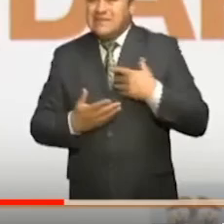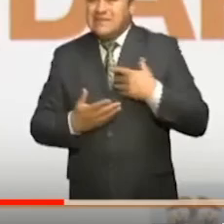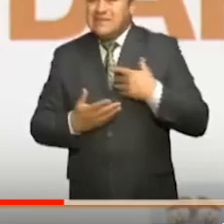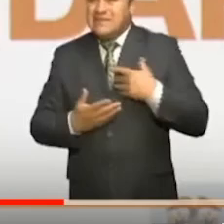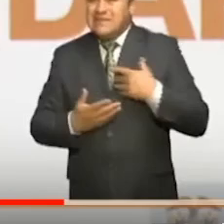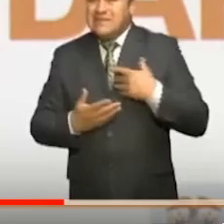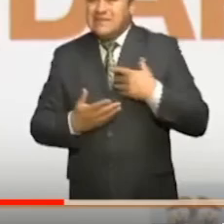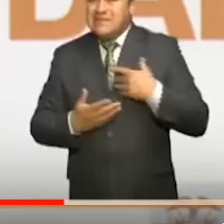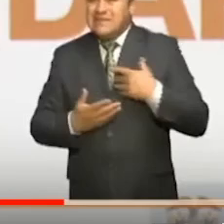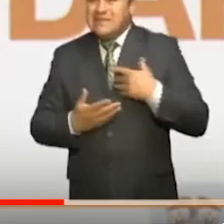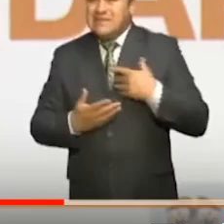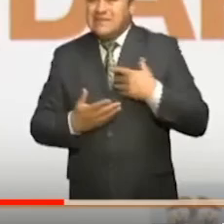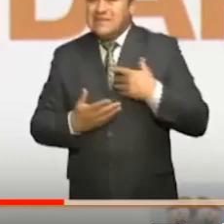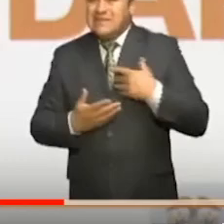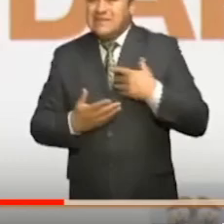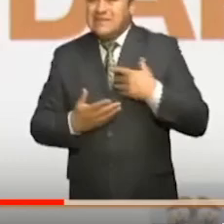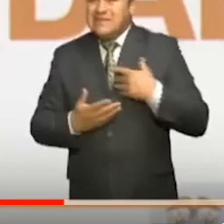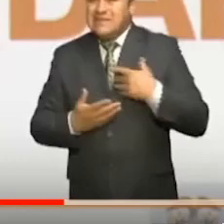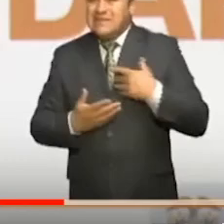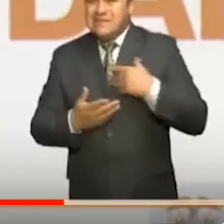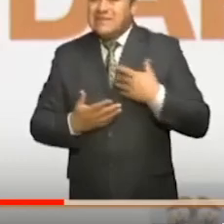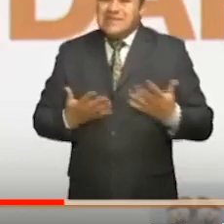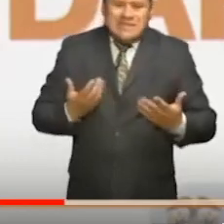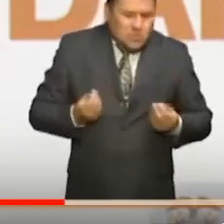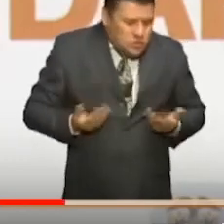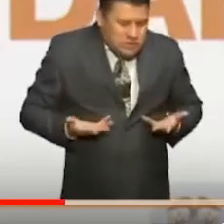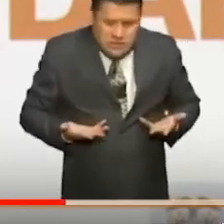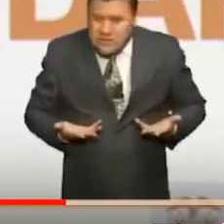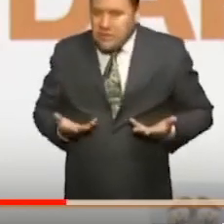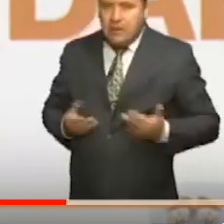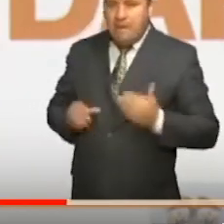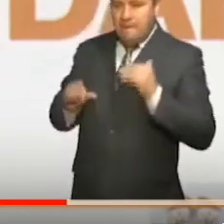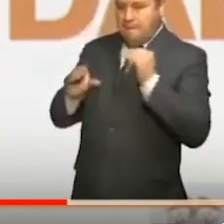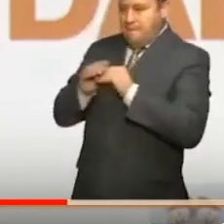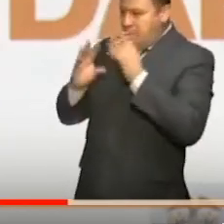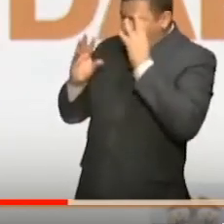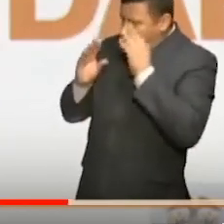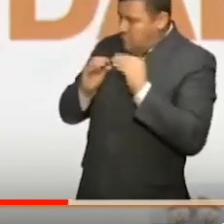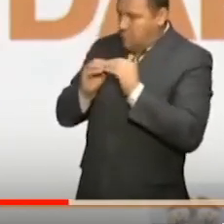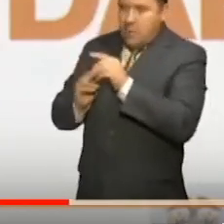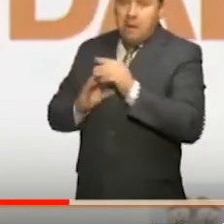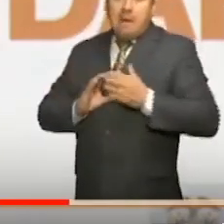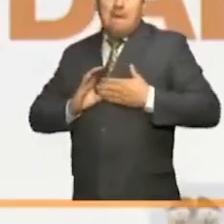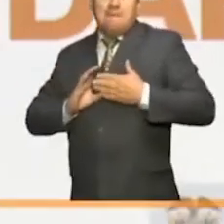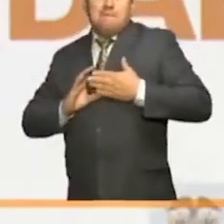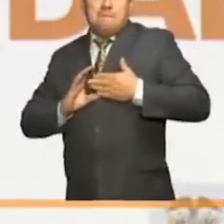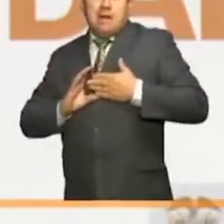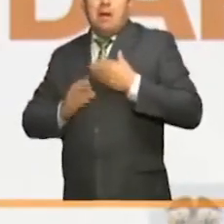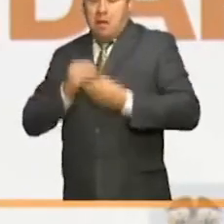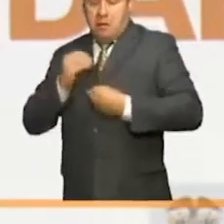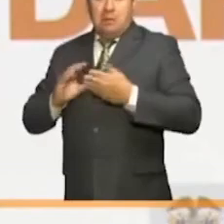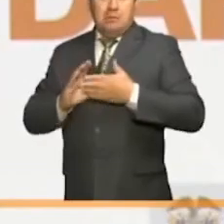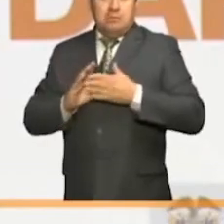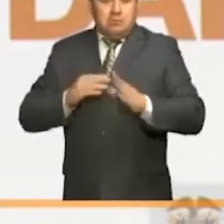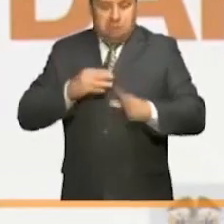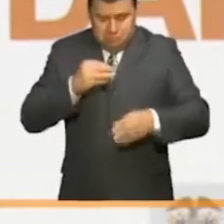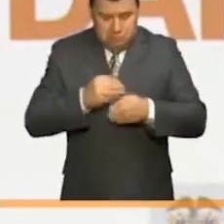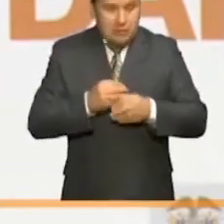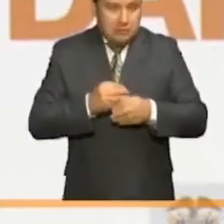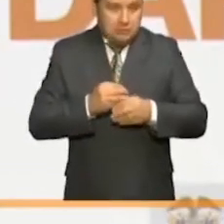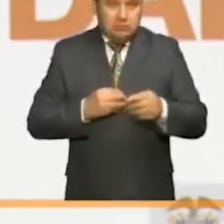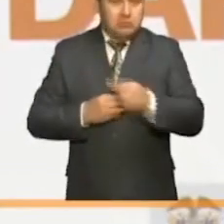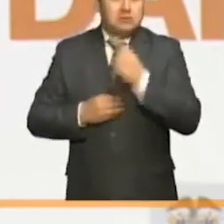los interés hitos de los préstamos los bancos por iniciativa privada lo han hecho y adicionalmente